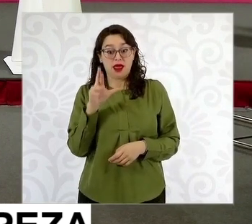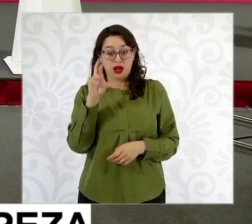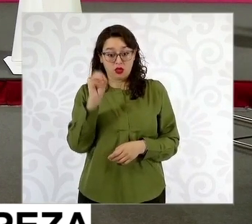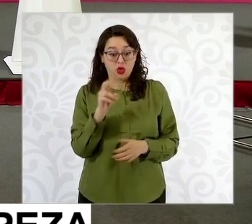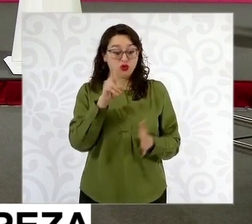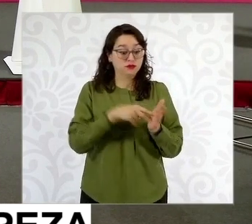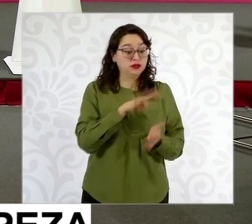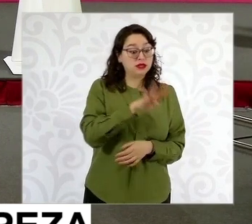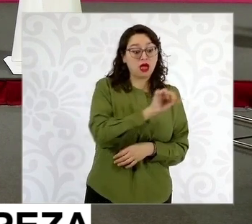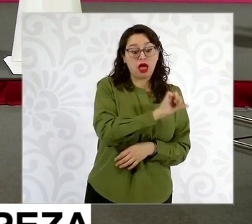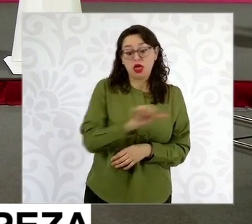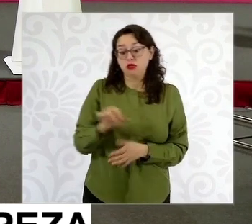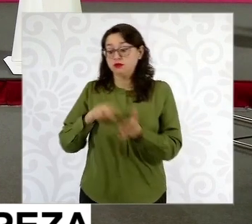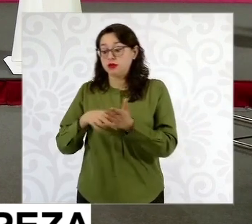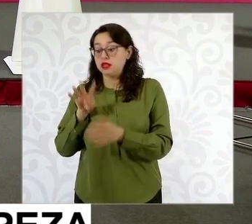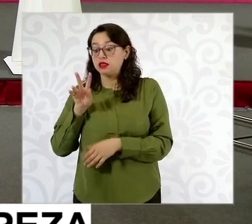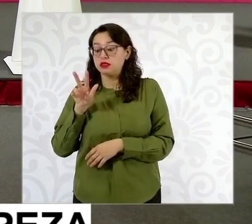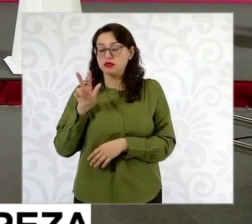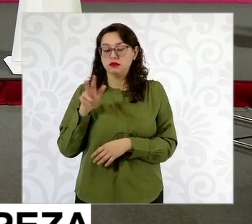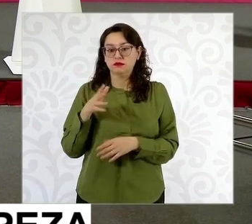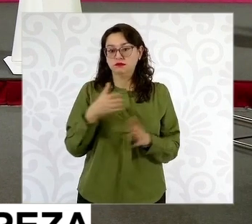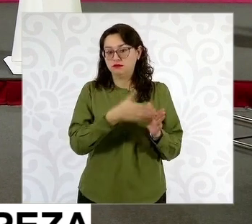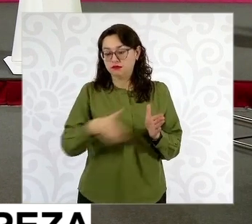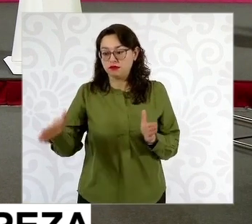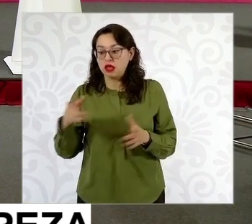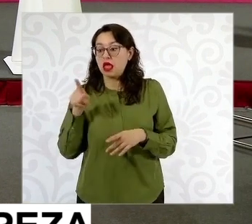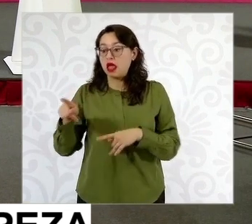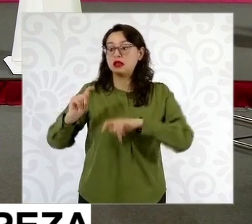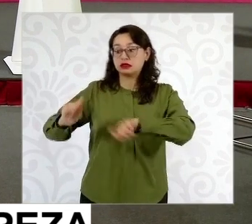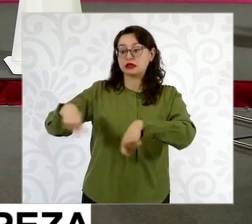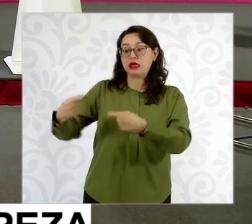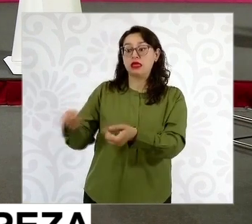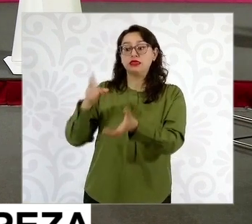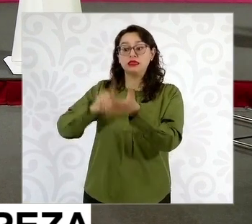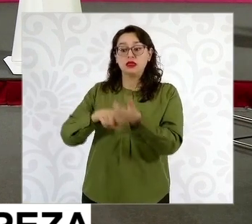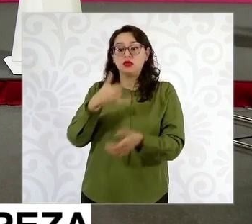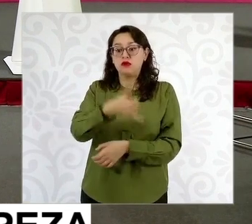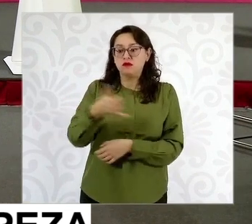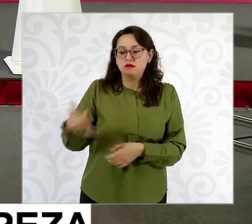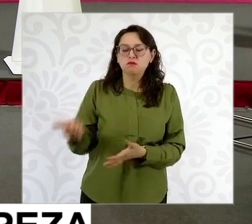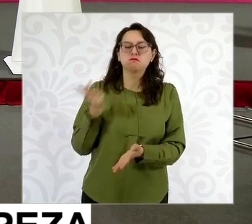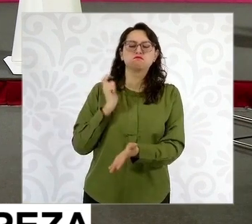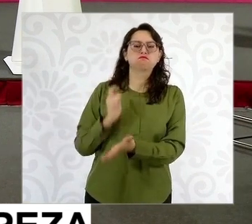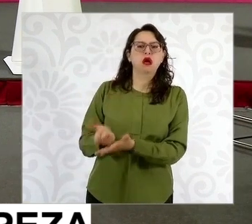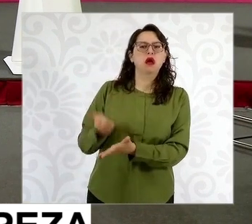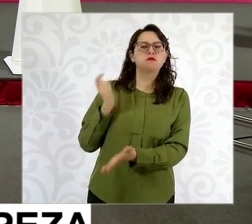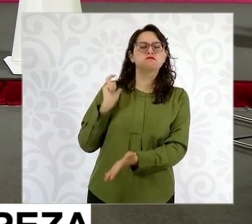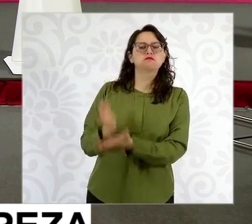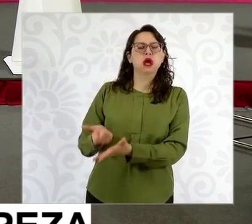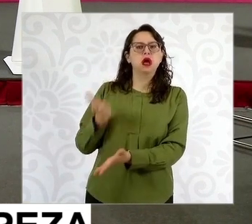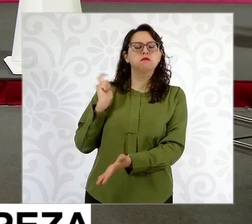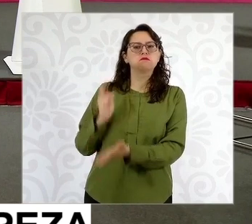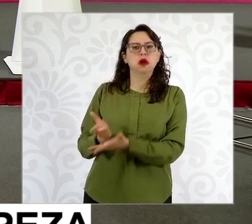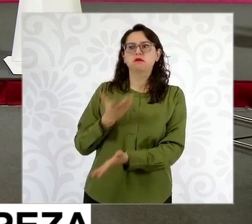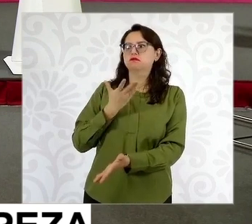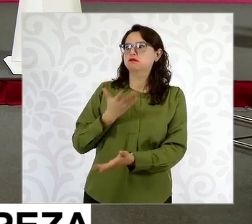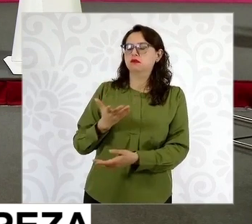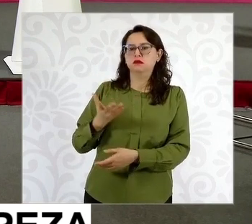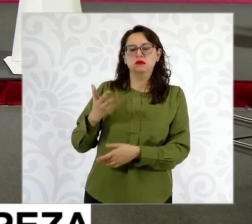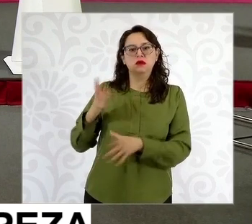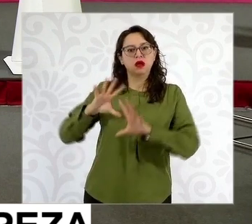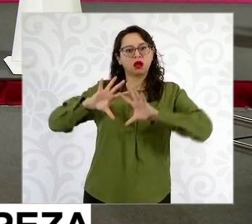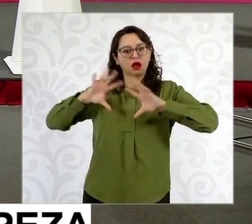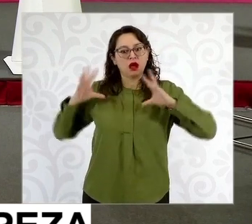pues recibió durante todo el tiempo que estuvo en Infonavit pago, bonos y liquidación de retiro